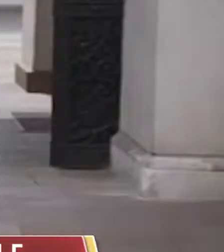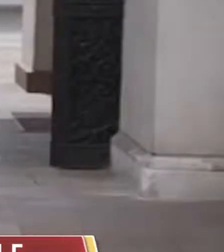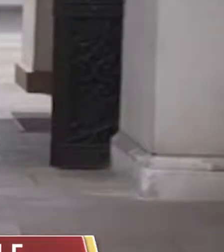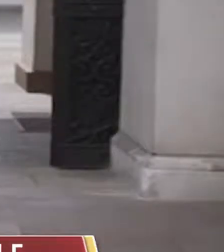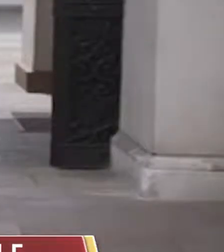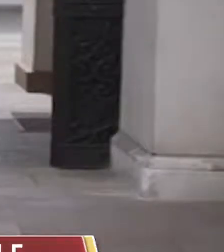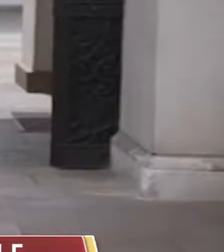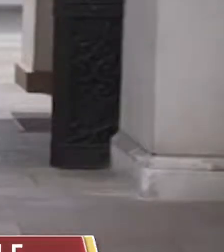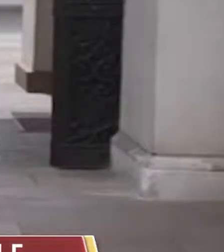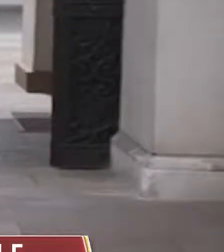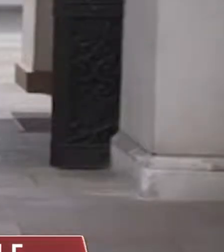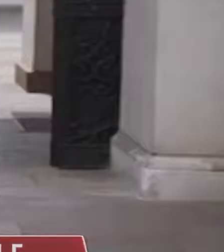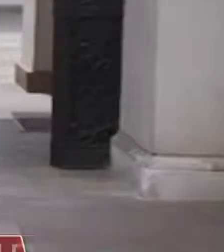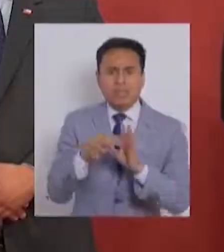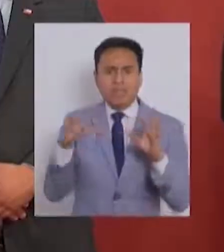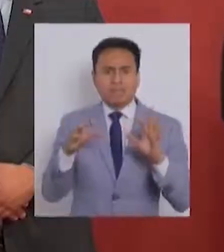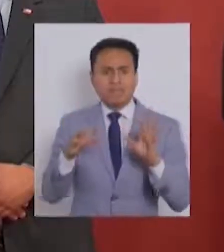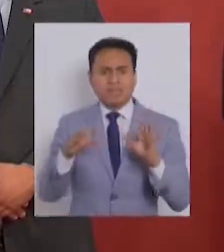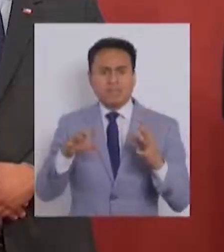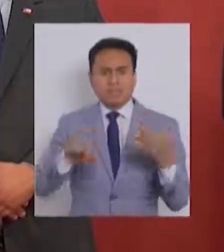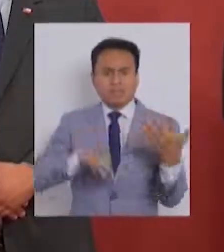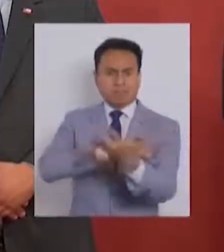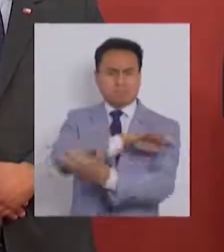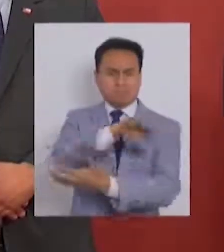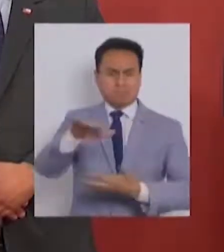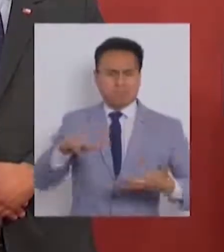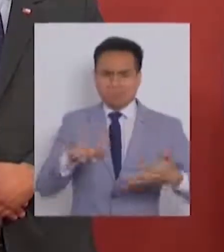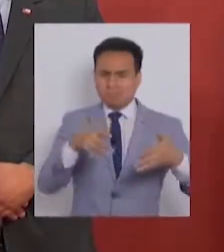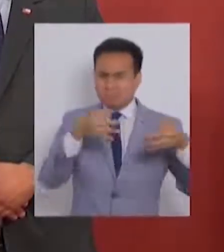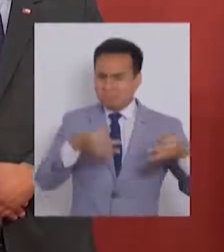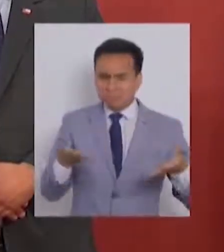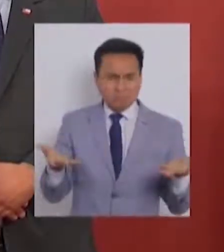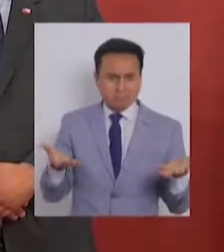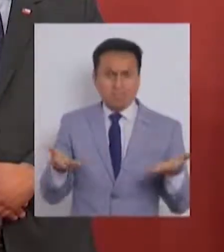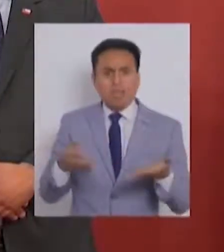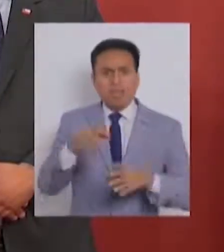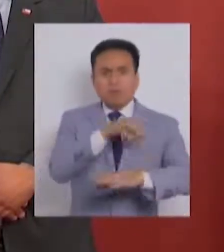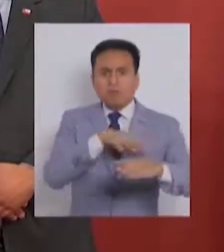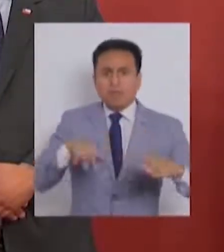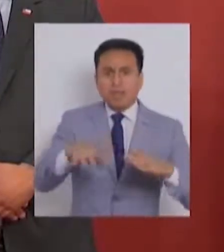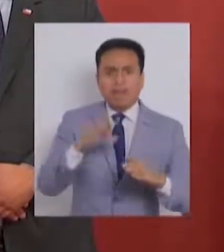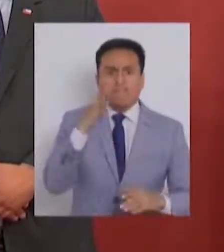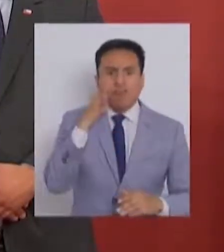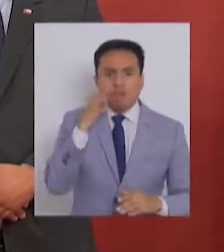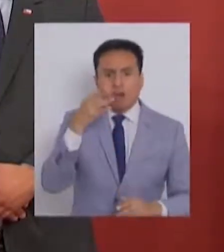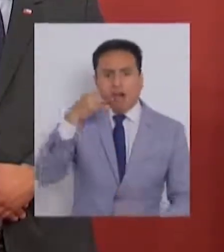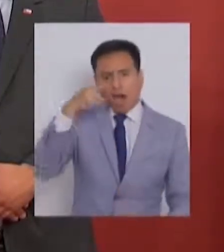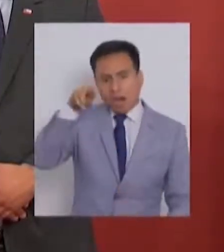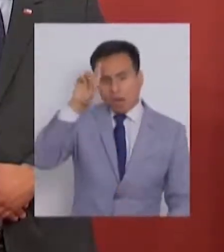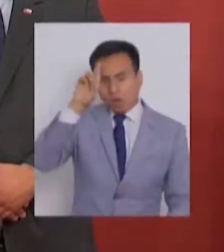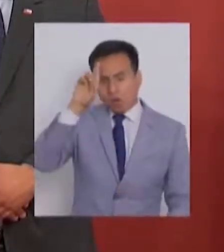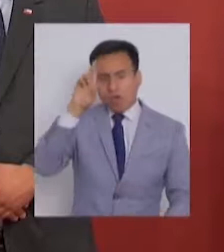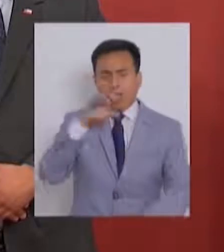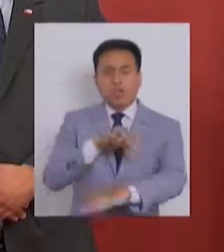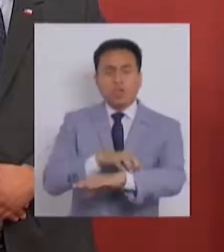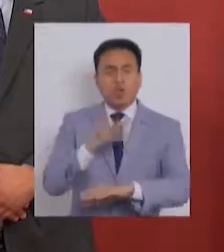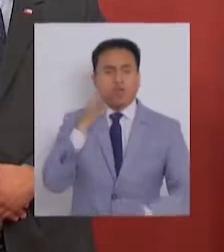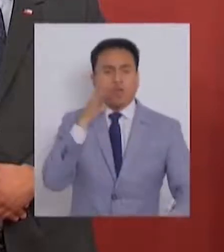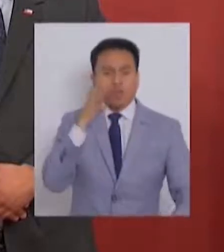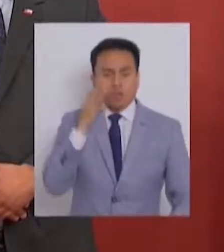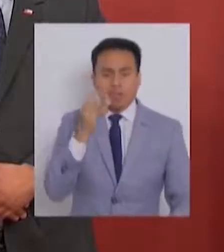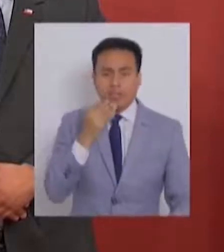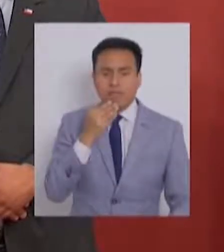norma también señala que después de la notificación en un plazo de diez días podrá presentar presencialmente o por escrito